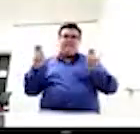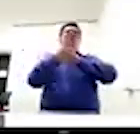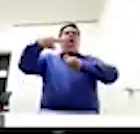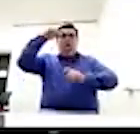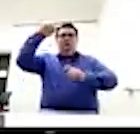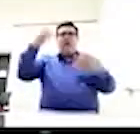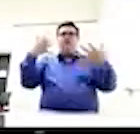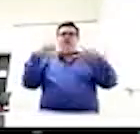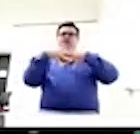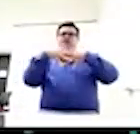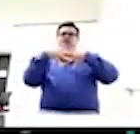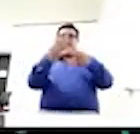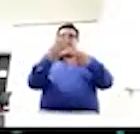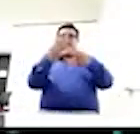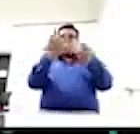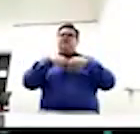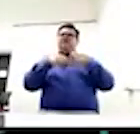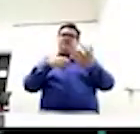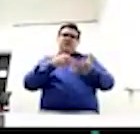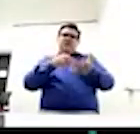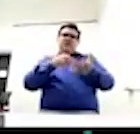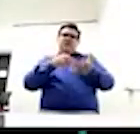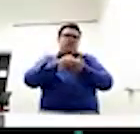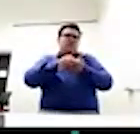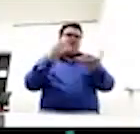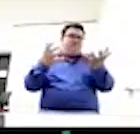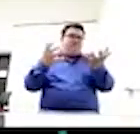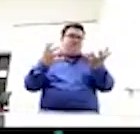puedes cambiar de imagen.